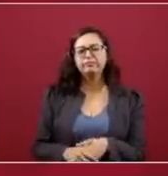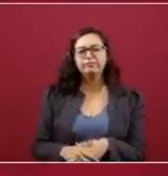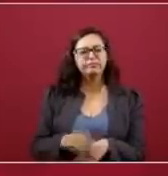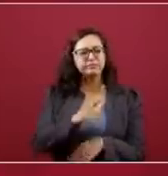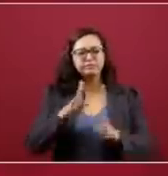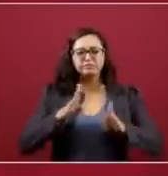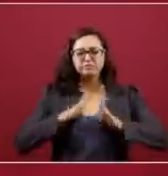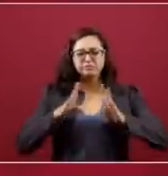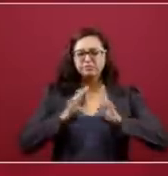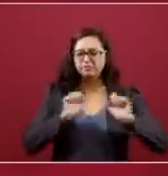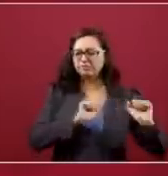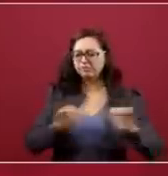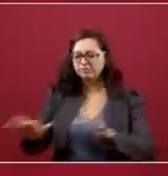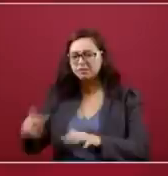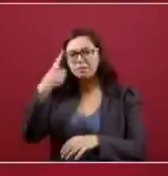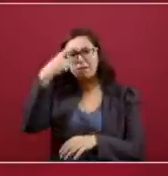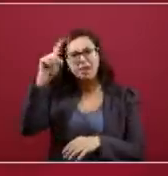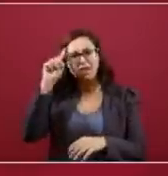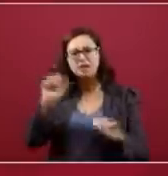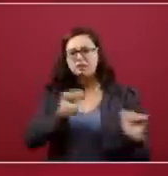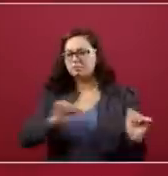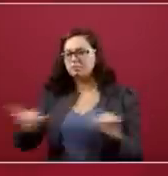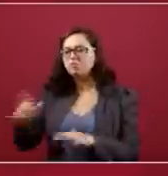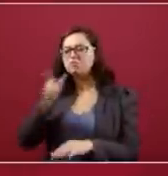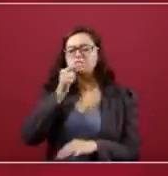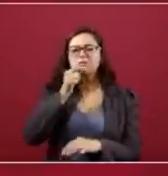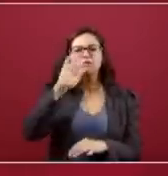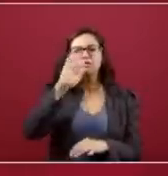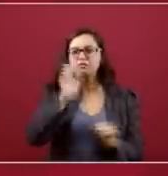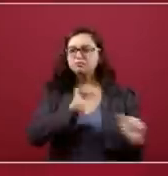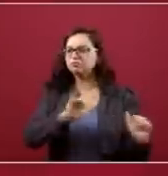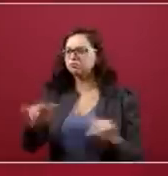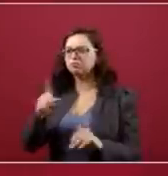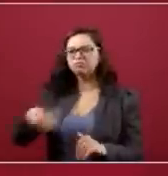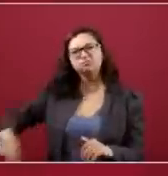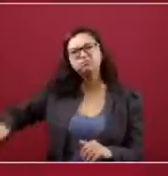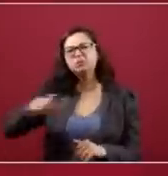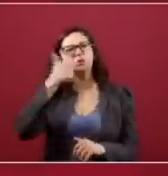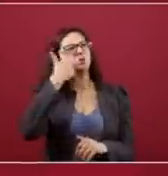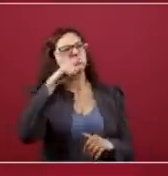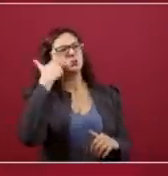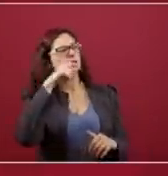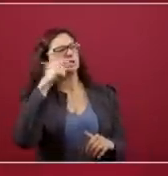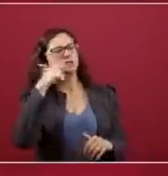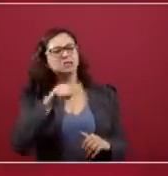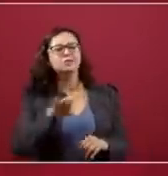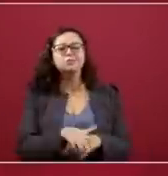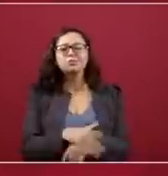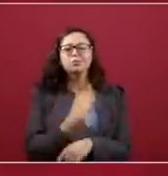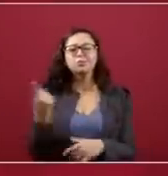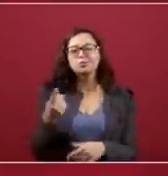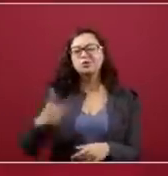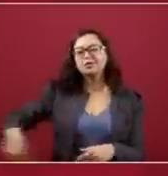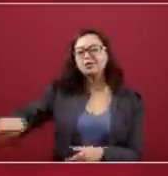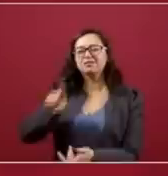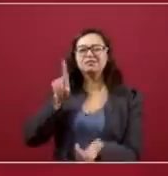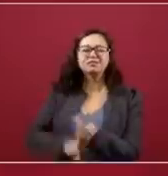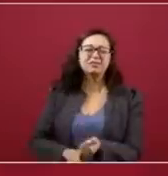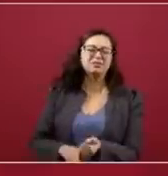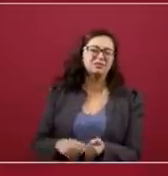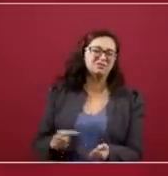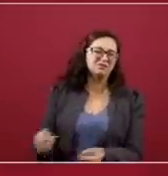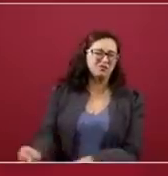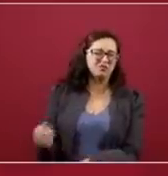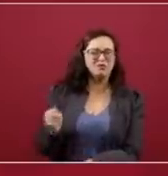del Ejército, de la Marina, de la Policía Federal, porque estaba muy arraigado lo del apoyo de la